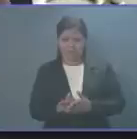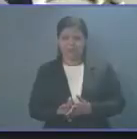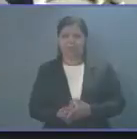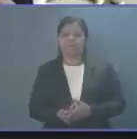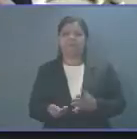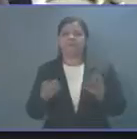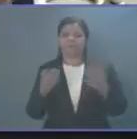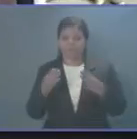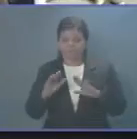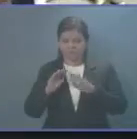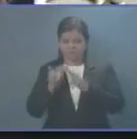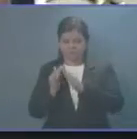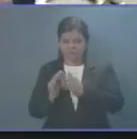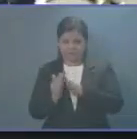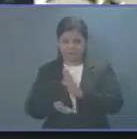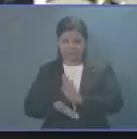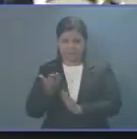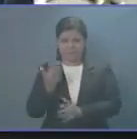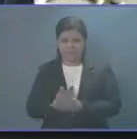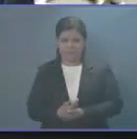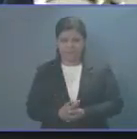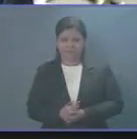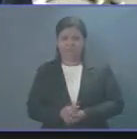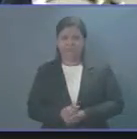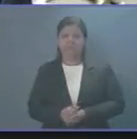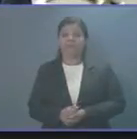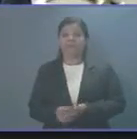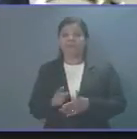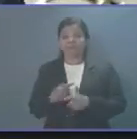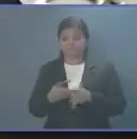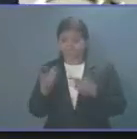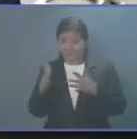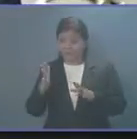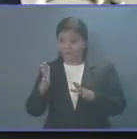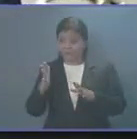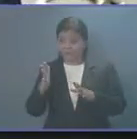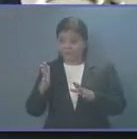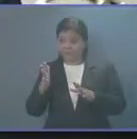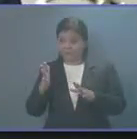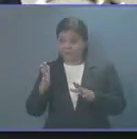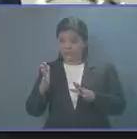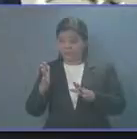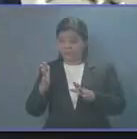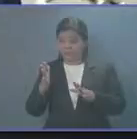tener cabida en la legislación que tiene que ver con las comunicaciones.